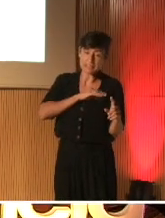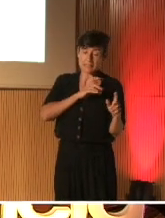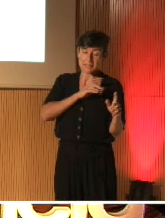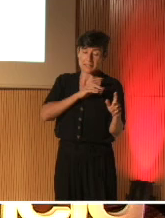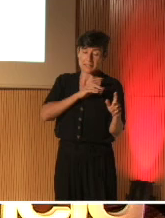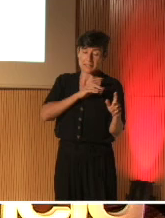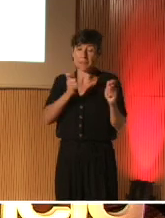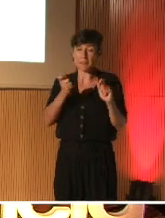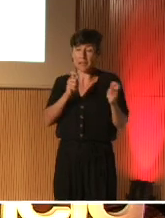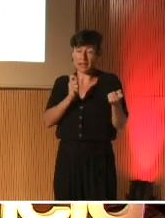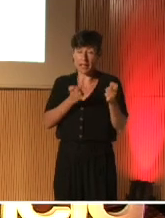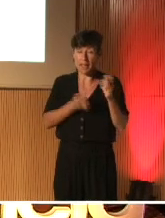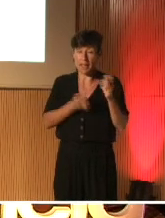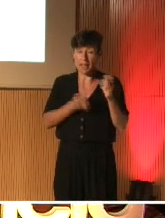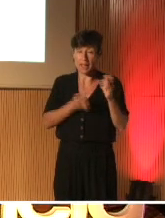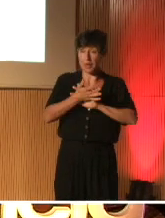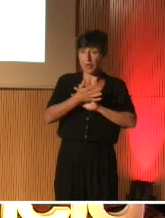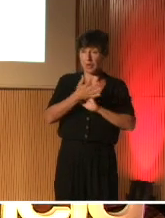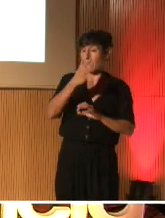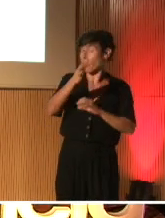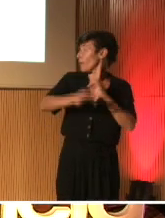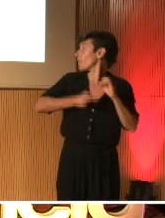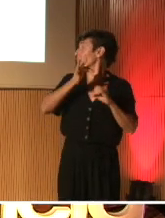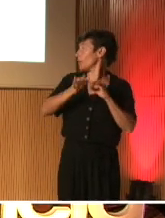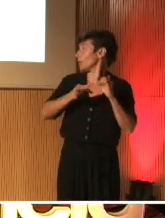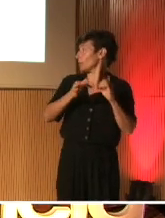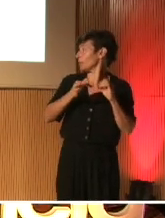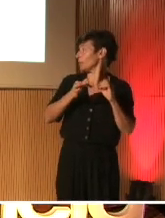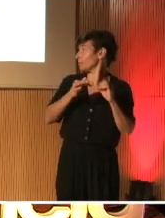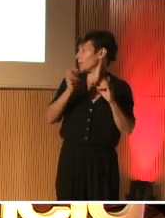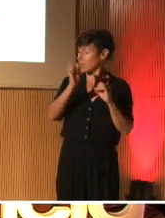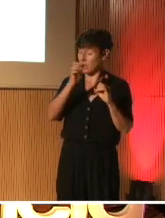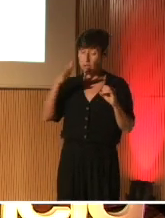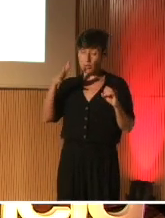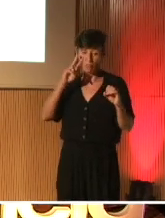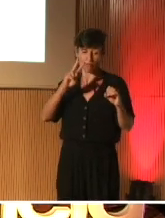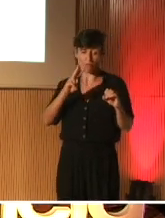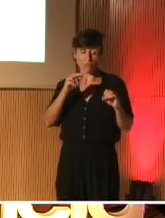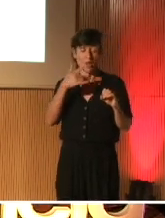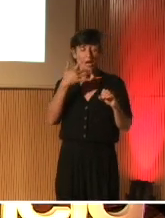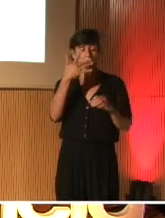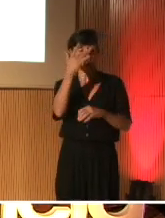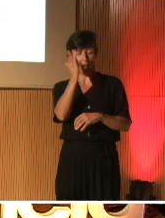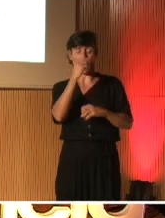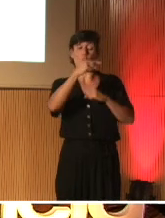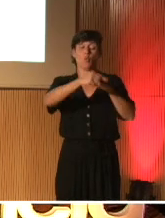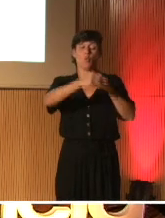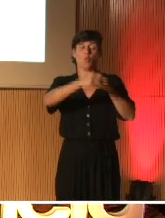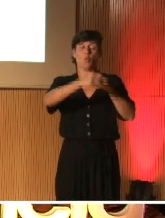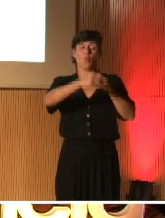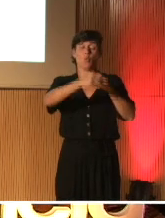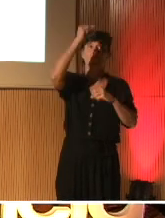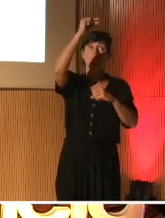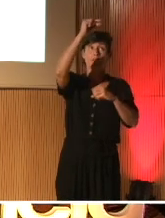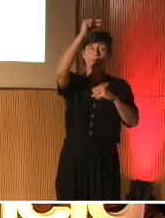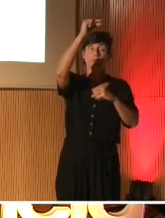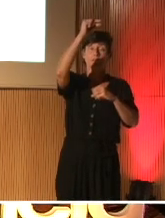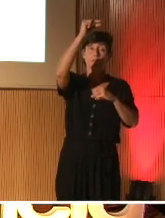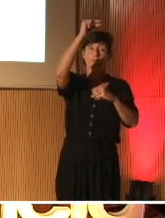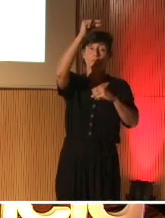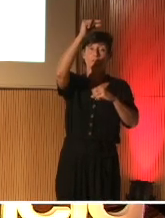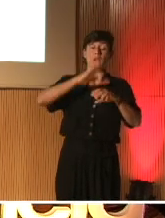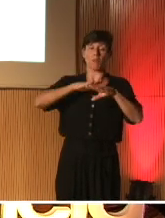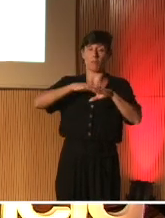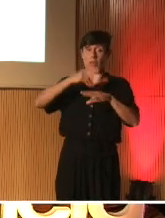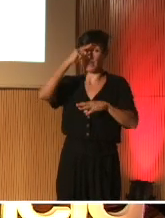generación de fotones de luz visible tenemos un electrón que estaba aquí arriba y para poder respetar